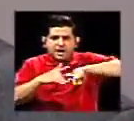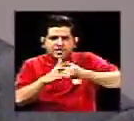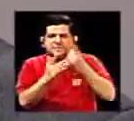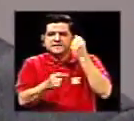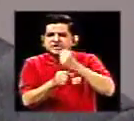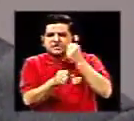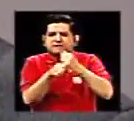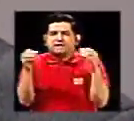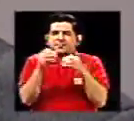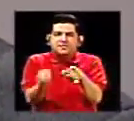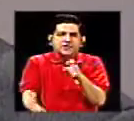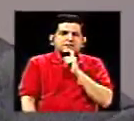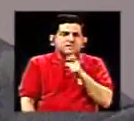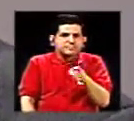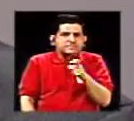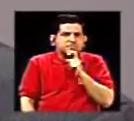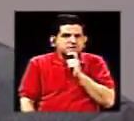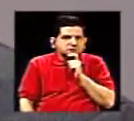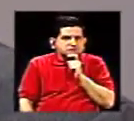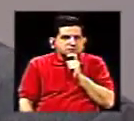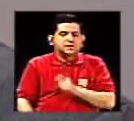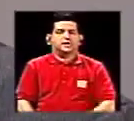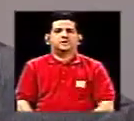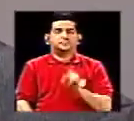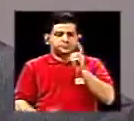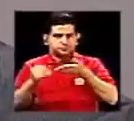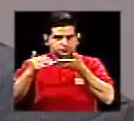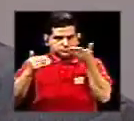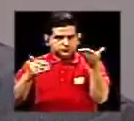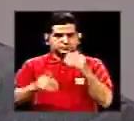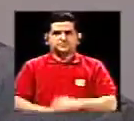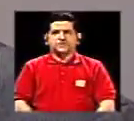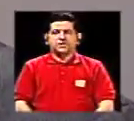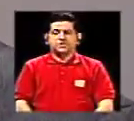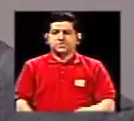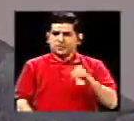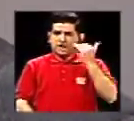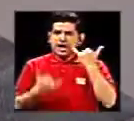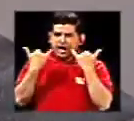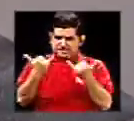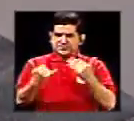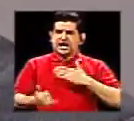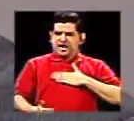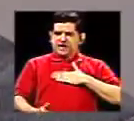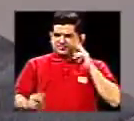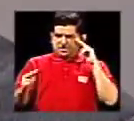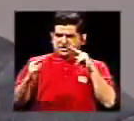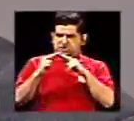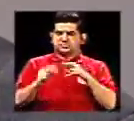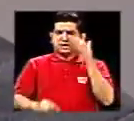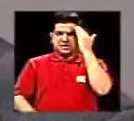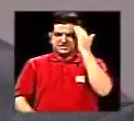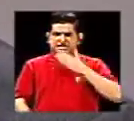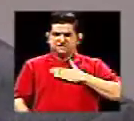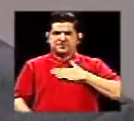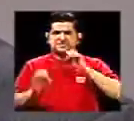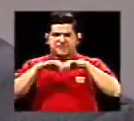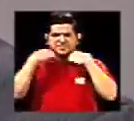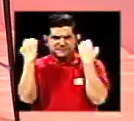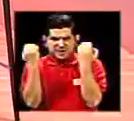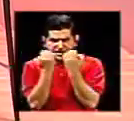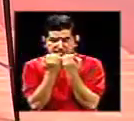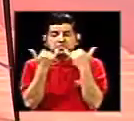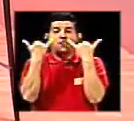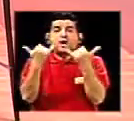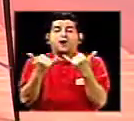tareas más difíciles. Era, bueno, una cosa es, ya que me conocen un poco, y otra cosa es tener programa y equipo, y otra es si tengo la predilección